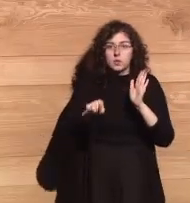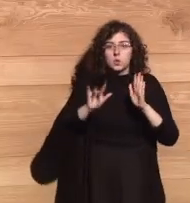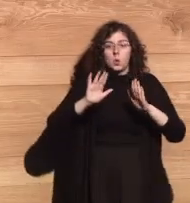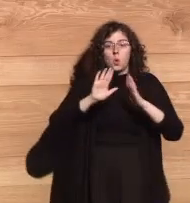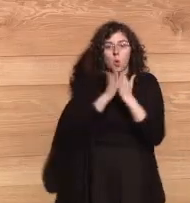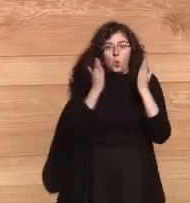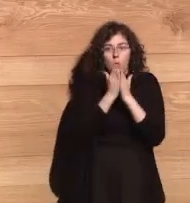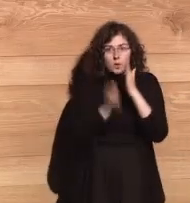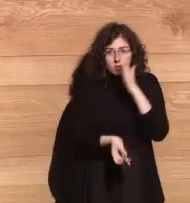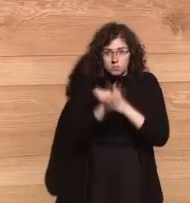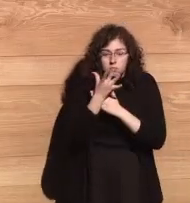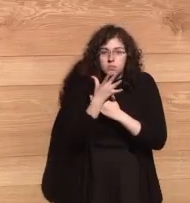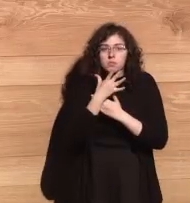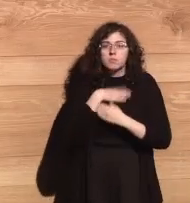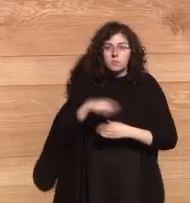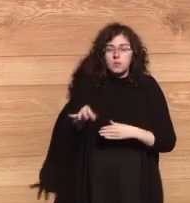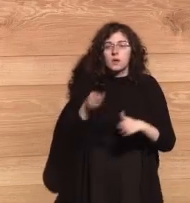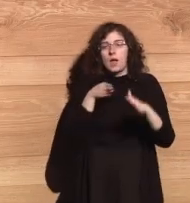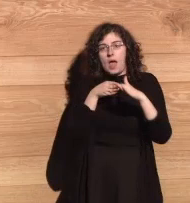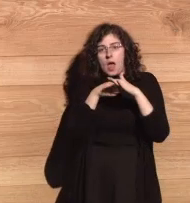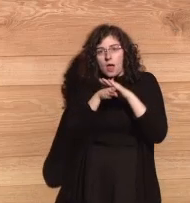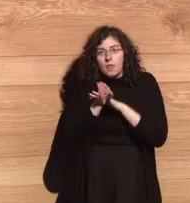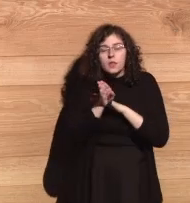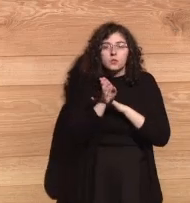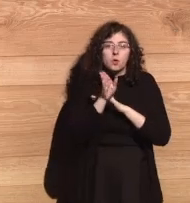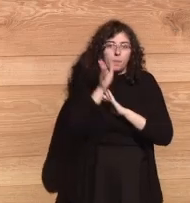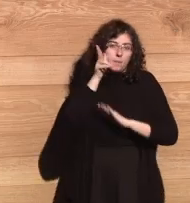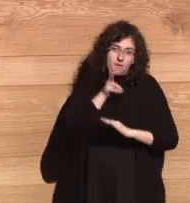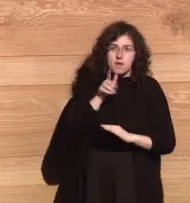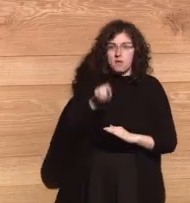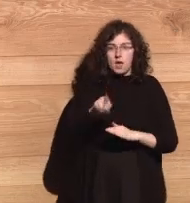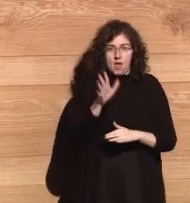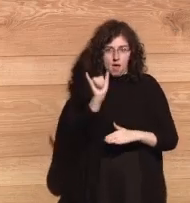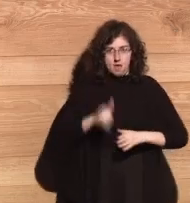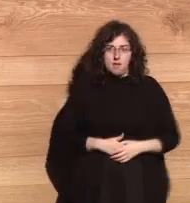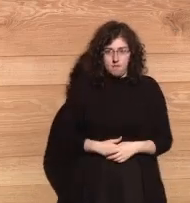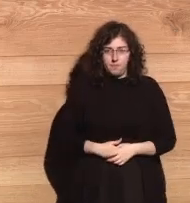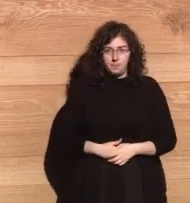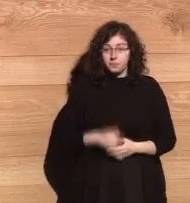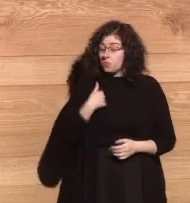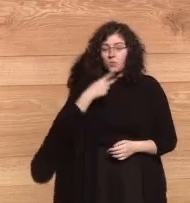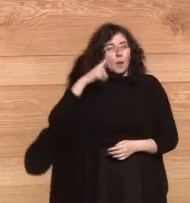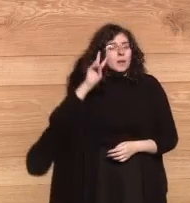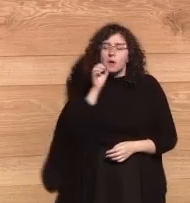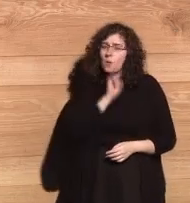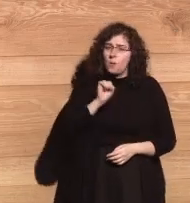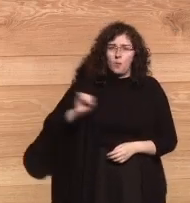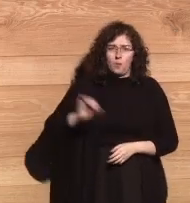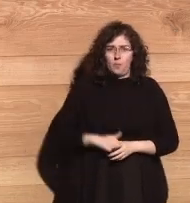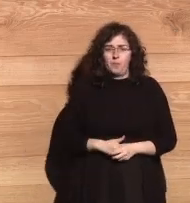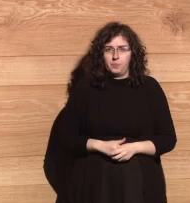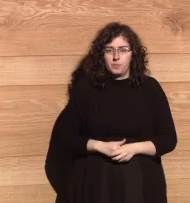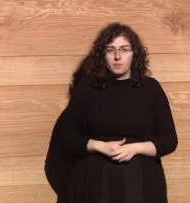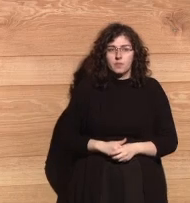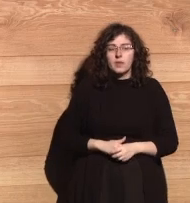libro teniendo unos accesos realmente privilegiados. Ahí sí los tuve. Fue una experiencia maravillosa. Y